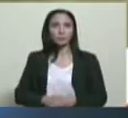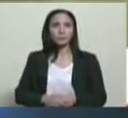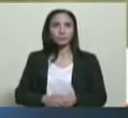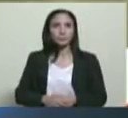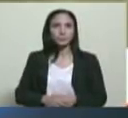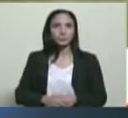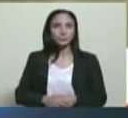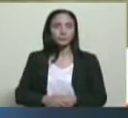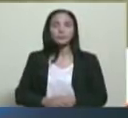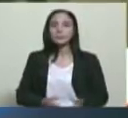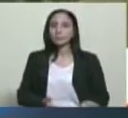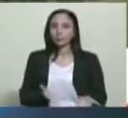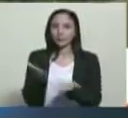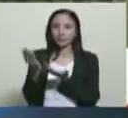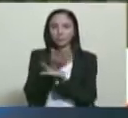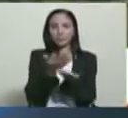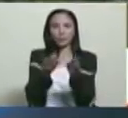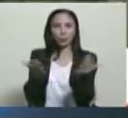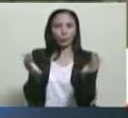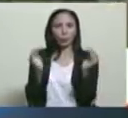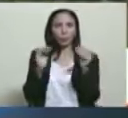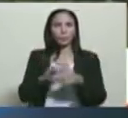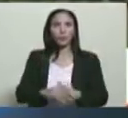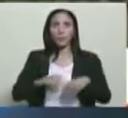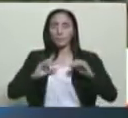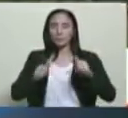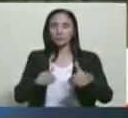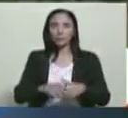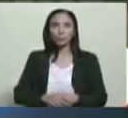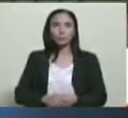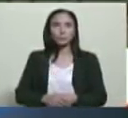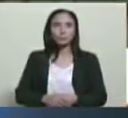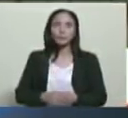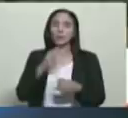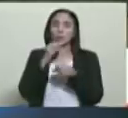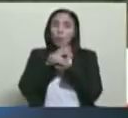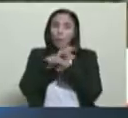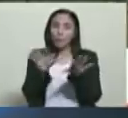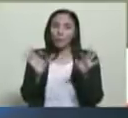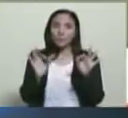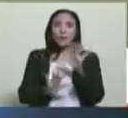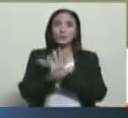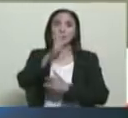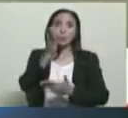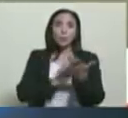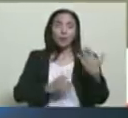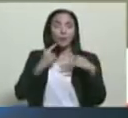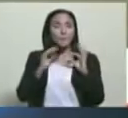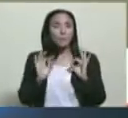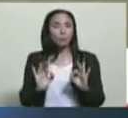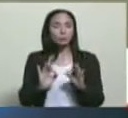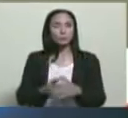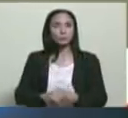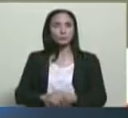En el patio de las academias arrancó todo. Allí di un mensaje, 5:30 en punto.